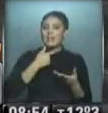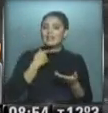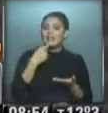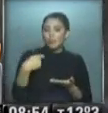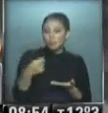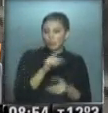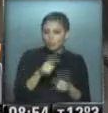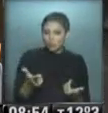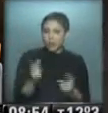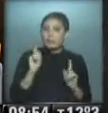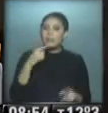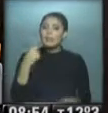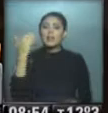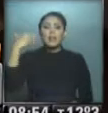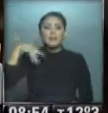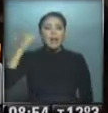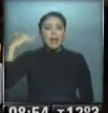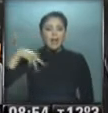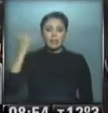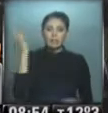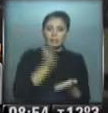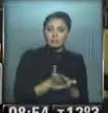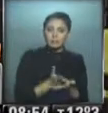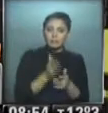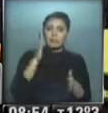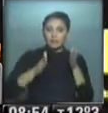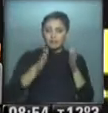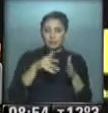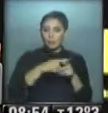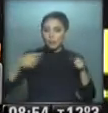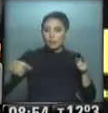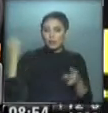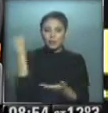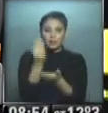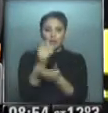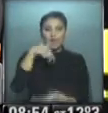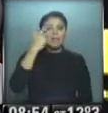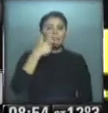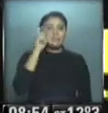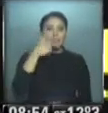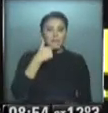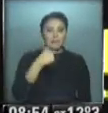aseguró que fue parte de la estatización del régimen previsional durante su paso por la anses